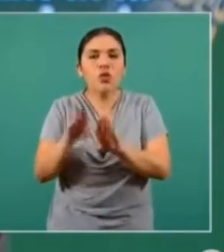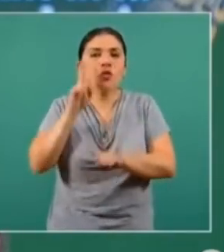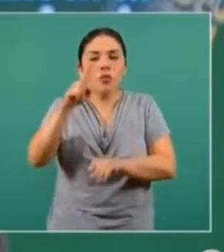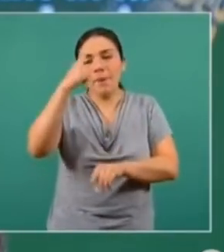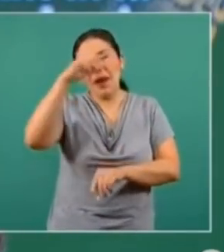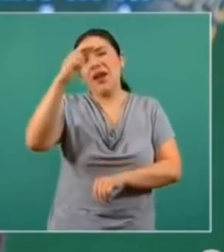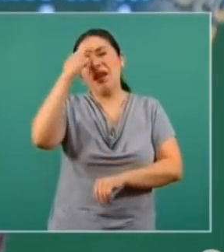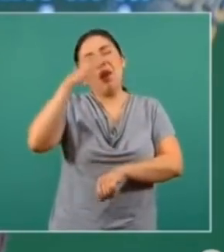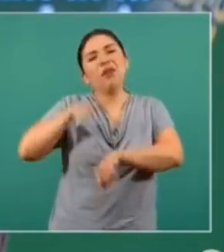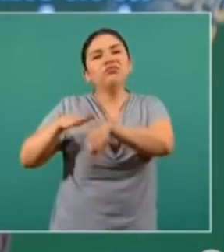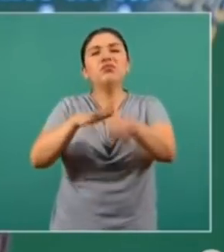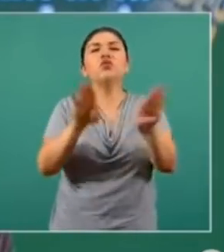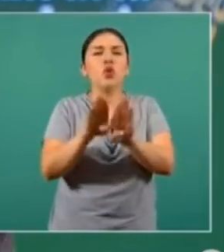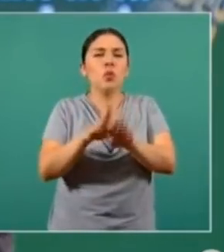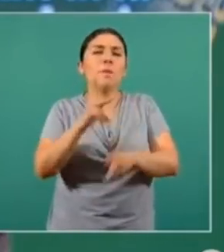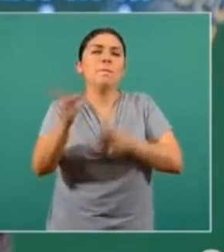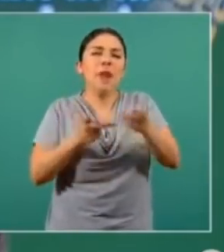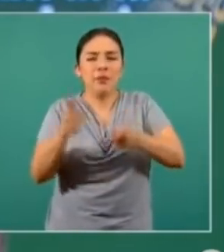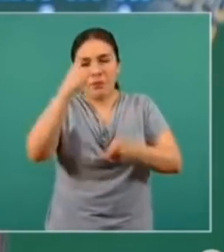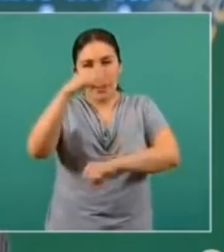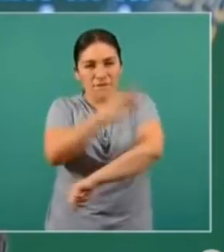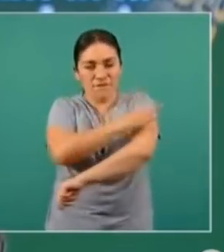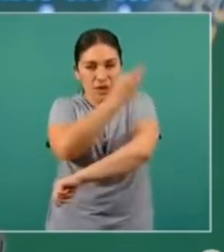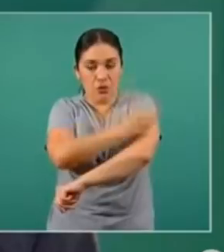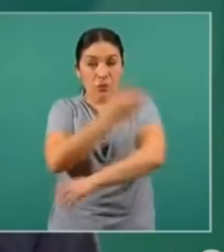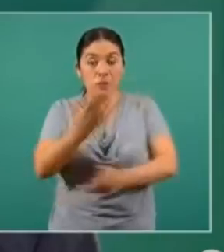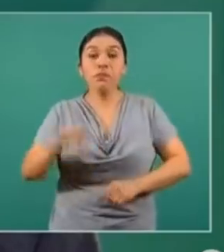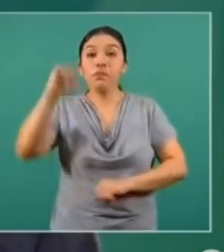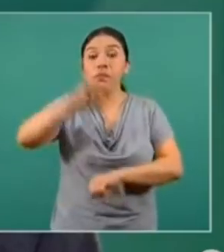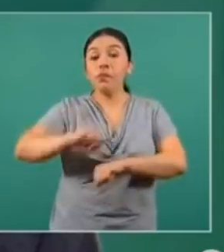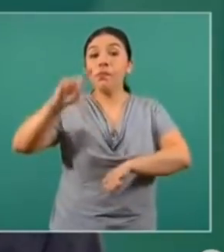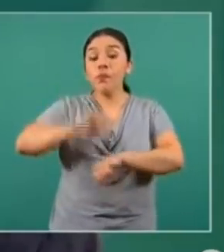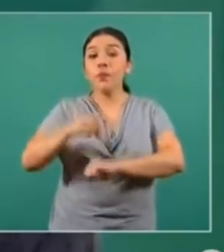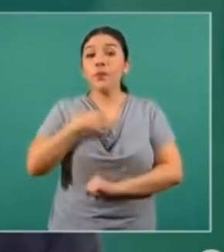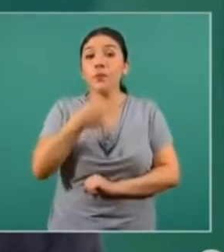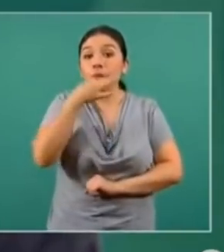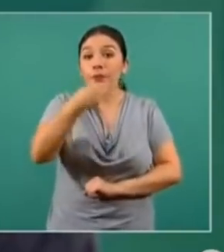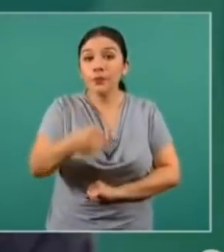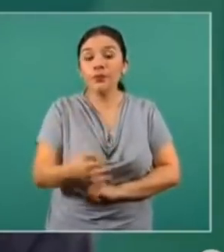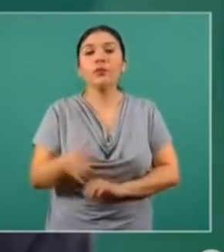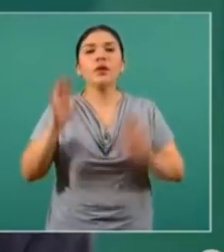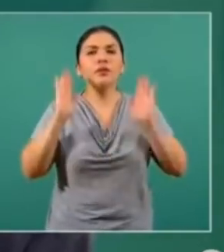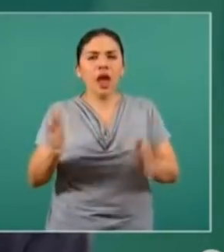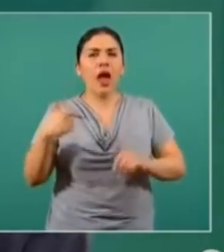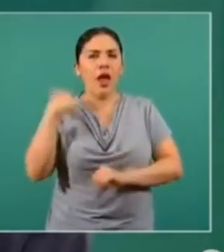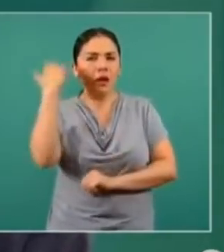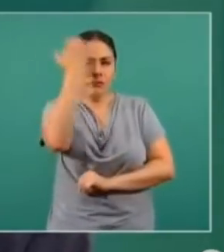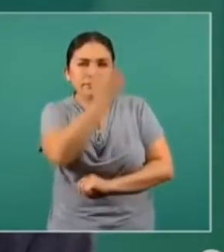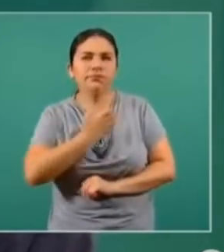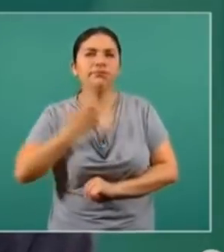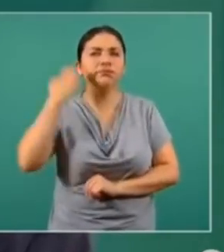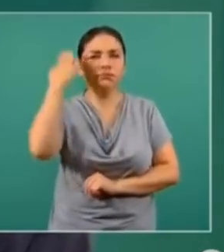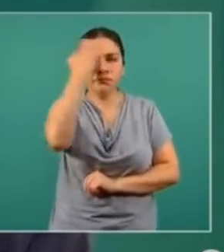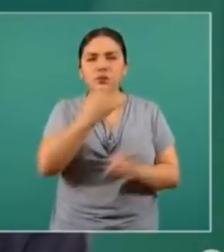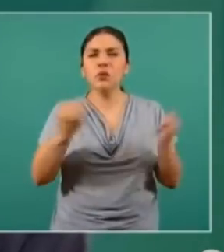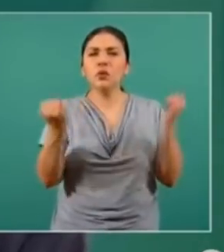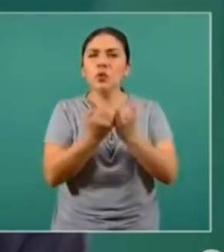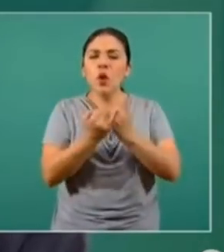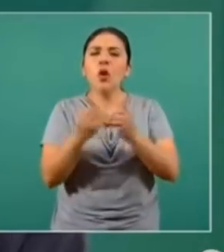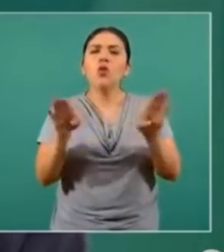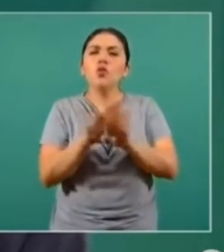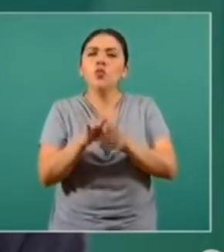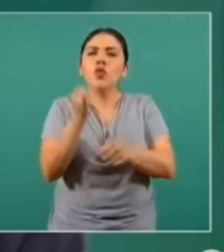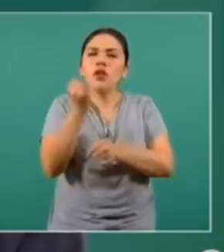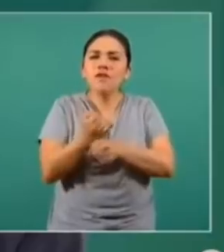plan de vacunación. Hoy queremos comentarles que hemos estado evaluando también todo el ciclo